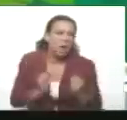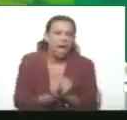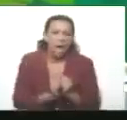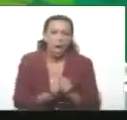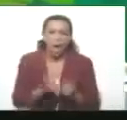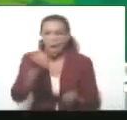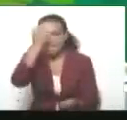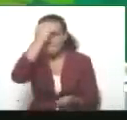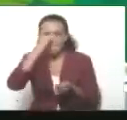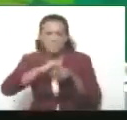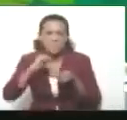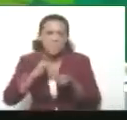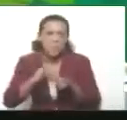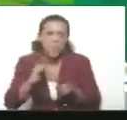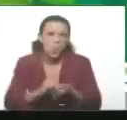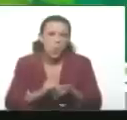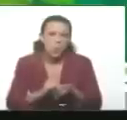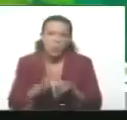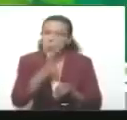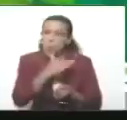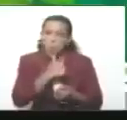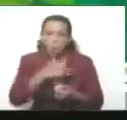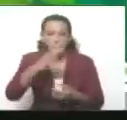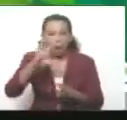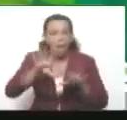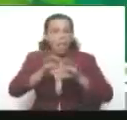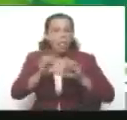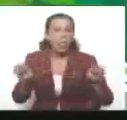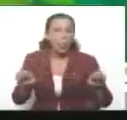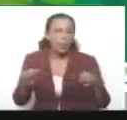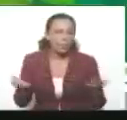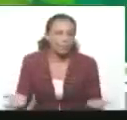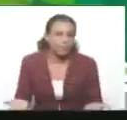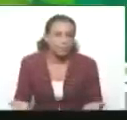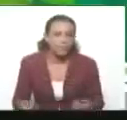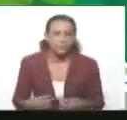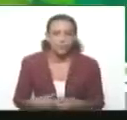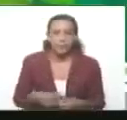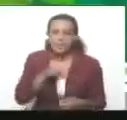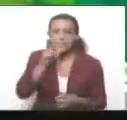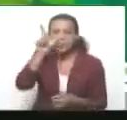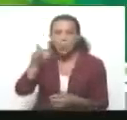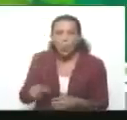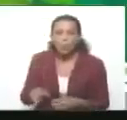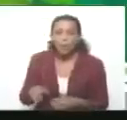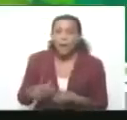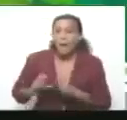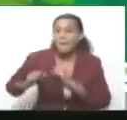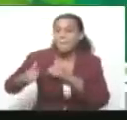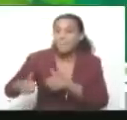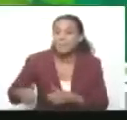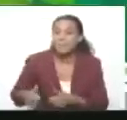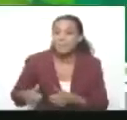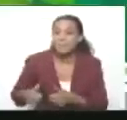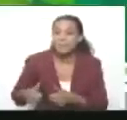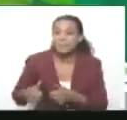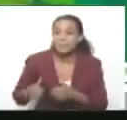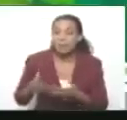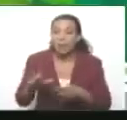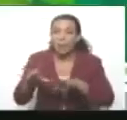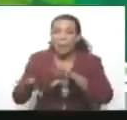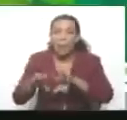brutos incultos y pudiéramos empezar la etapa